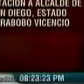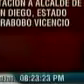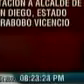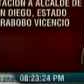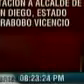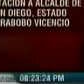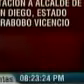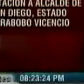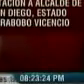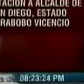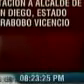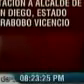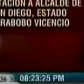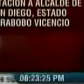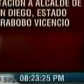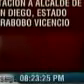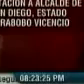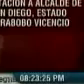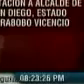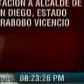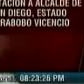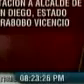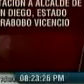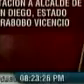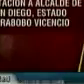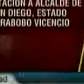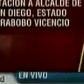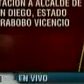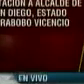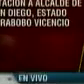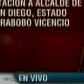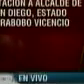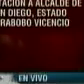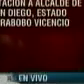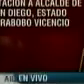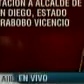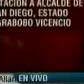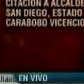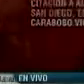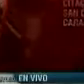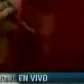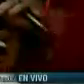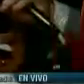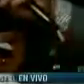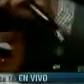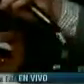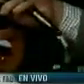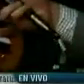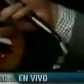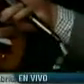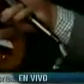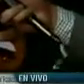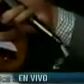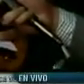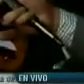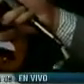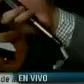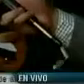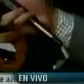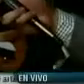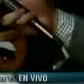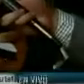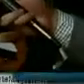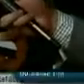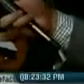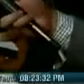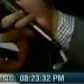Lucchese Scaletta, director general de la policía del mismo municipio, a una audiencia pública para